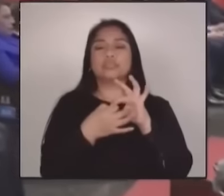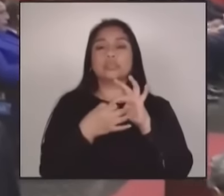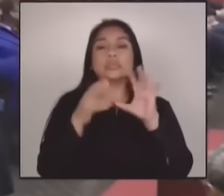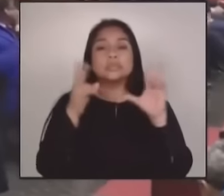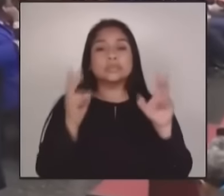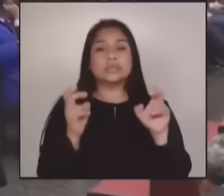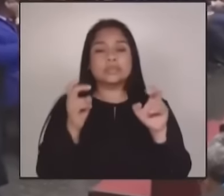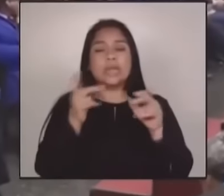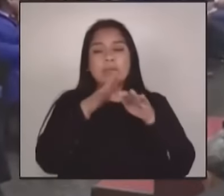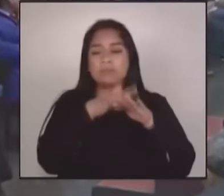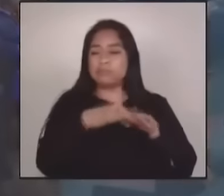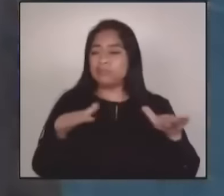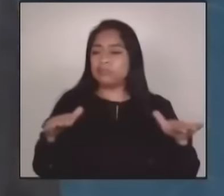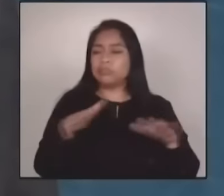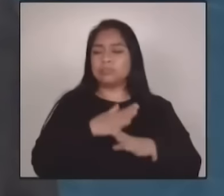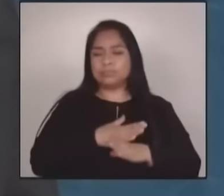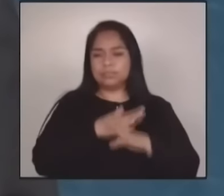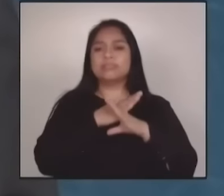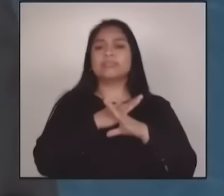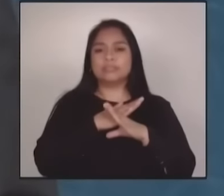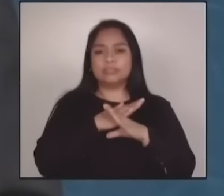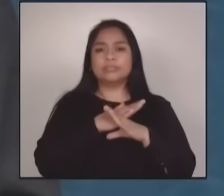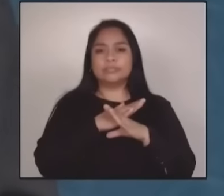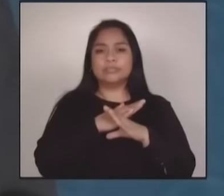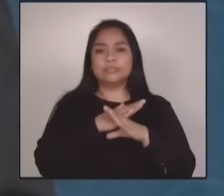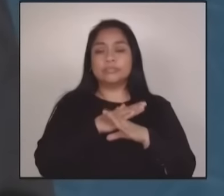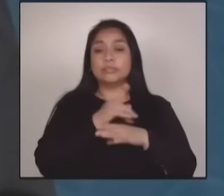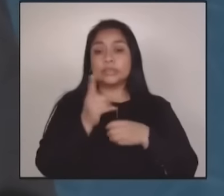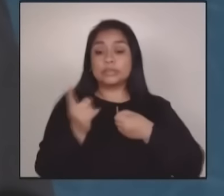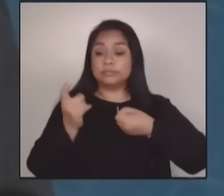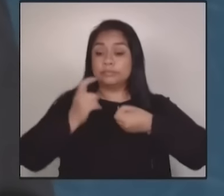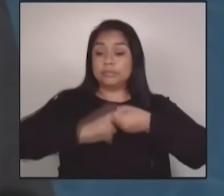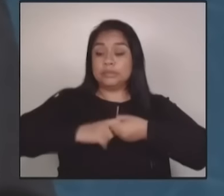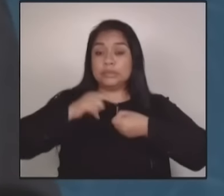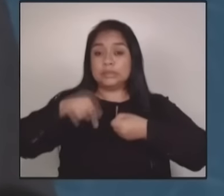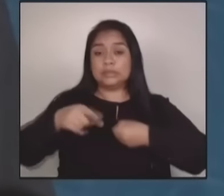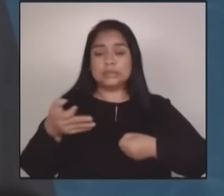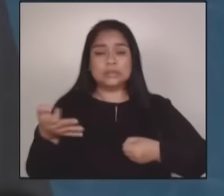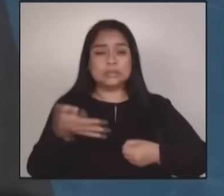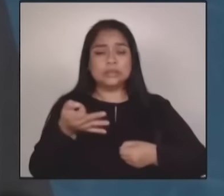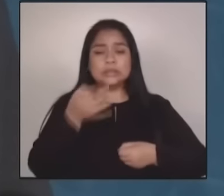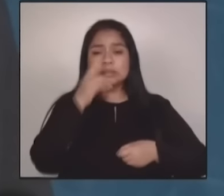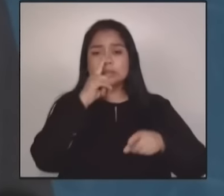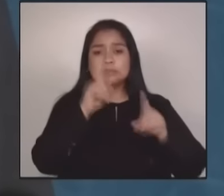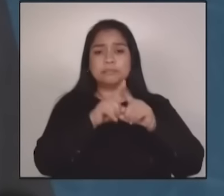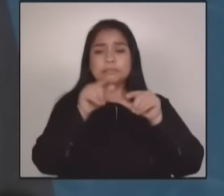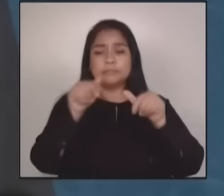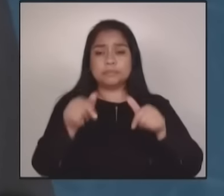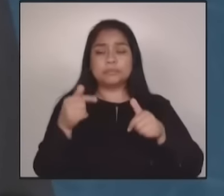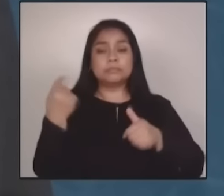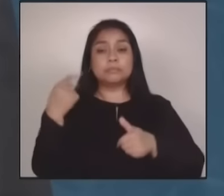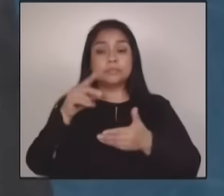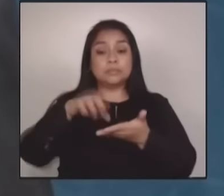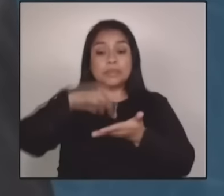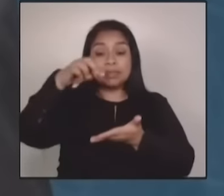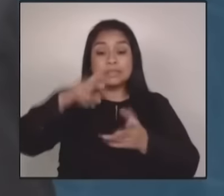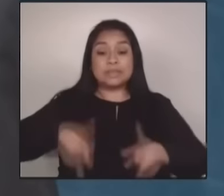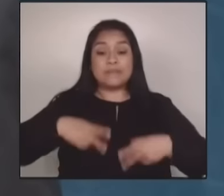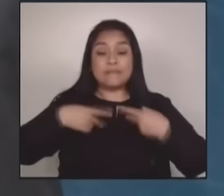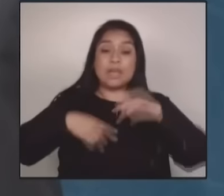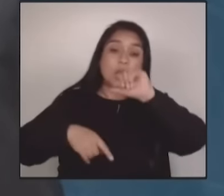más estable y segura. Integraremos de manera efectiva a los connacionales que residen en el